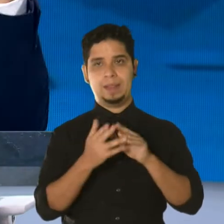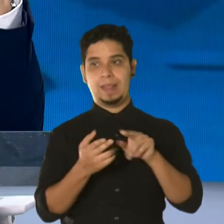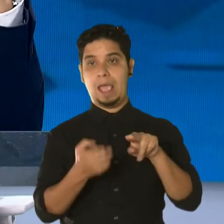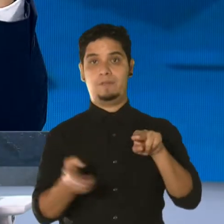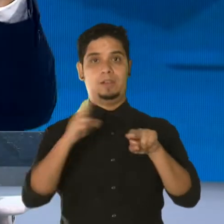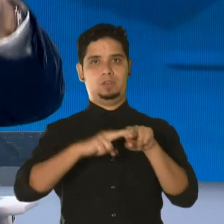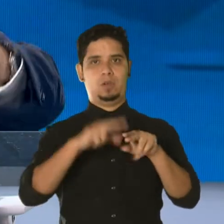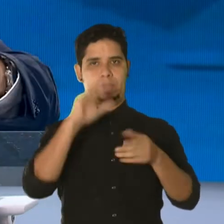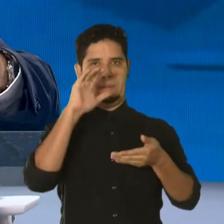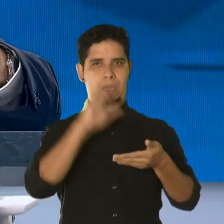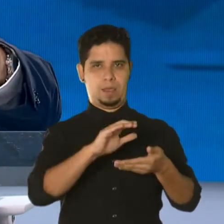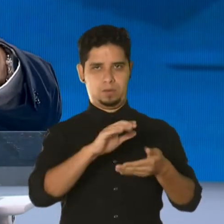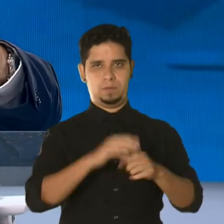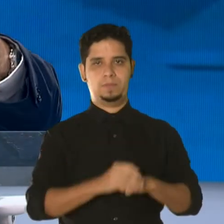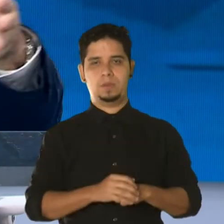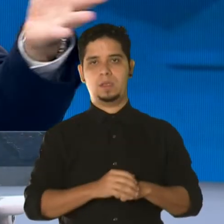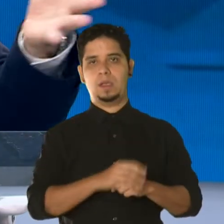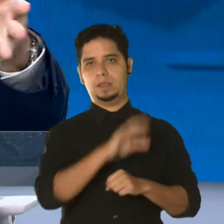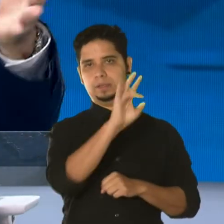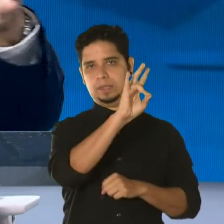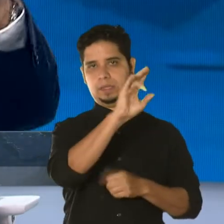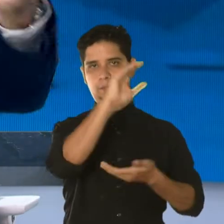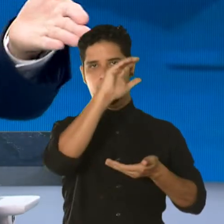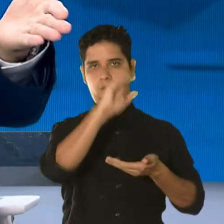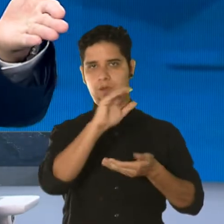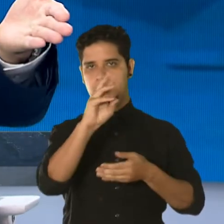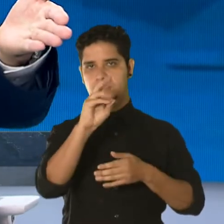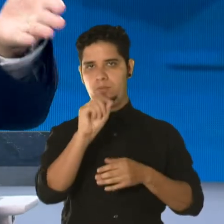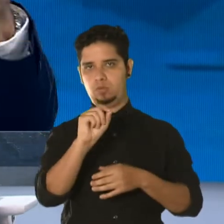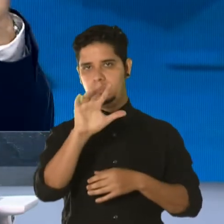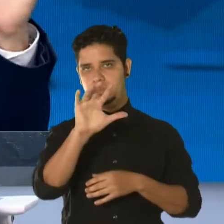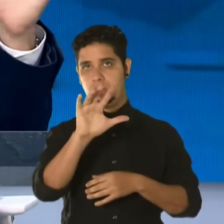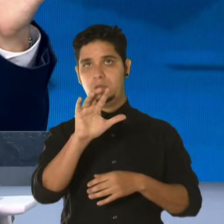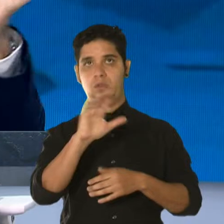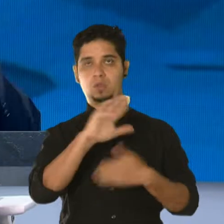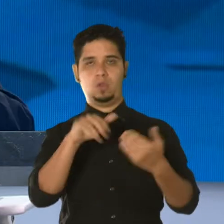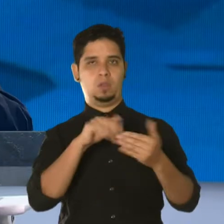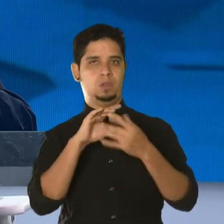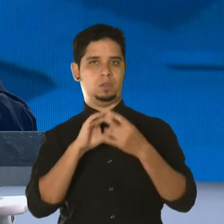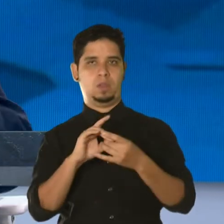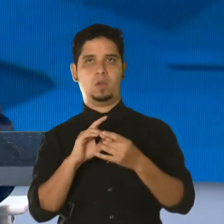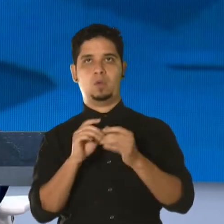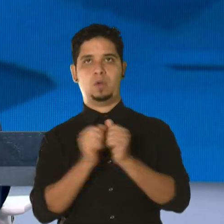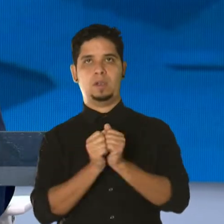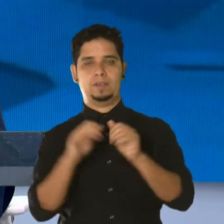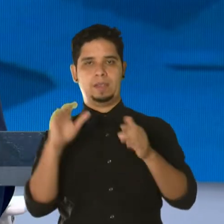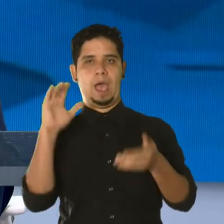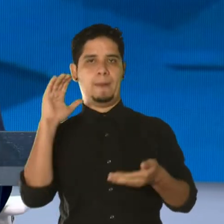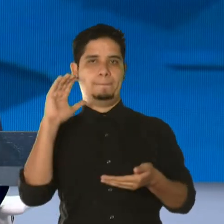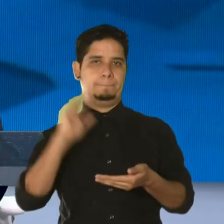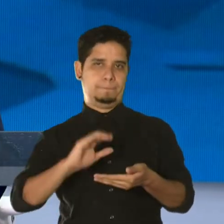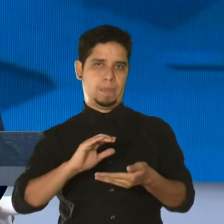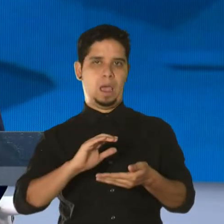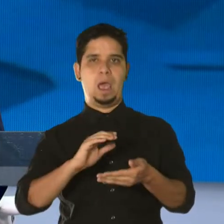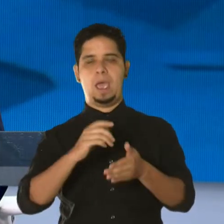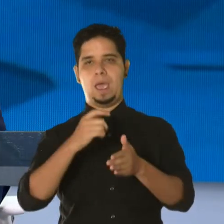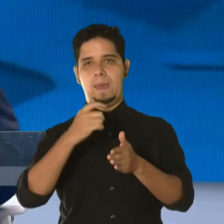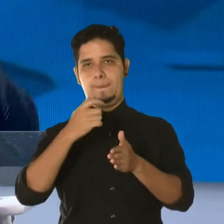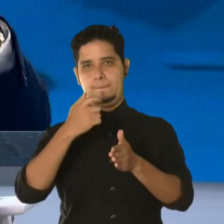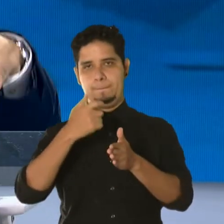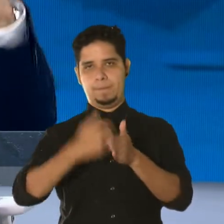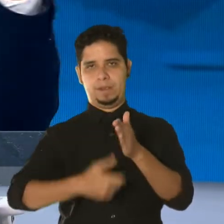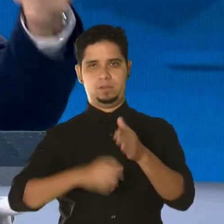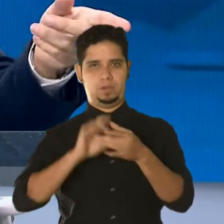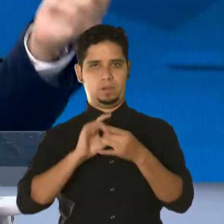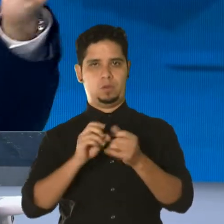tuvimos un 7%, bajó 6.5%, como resultado en gran parte de esa baja que hubo en el precio del barril de petróleo, que